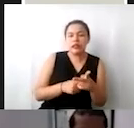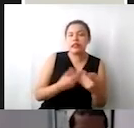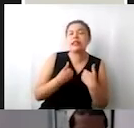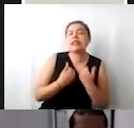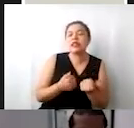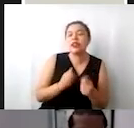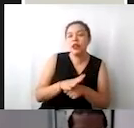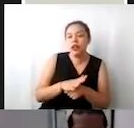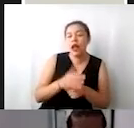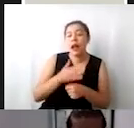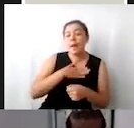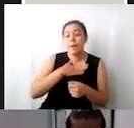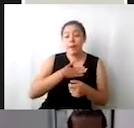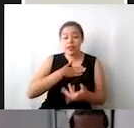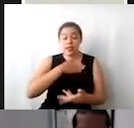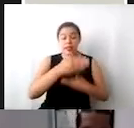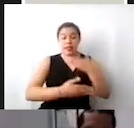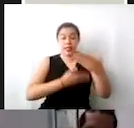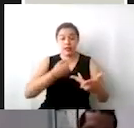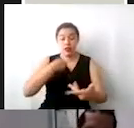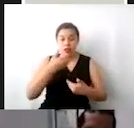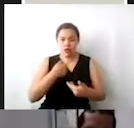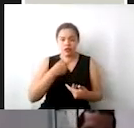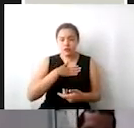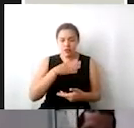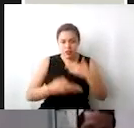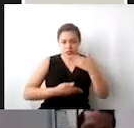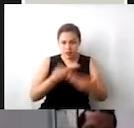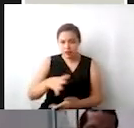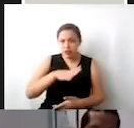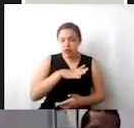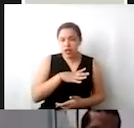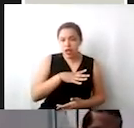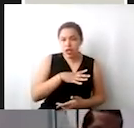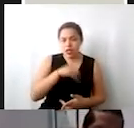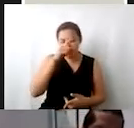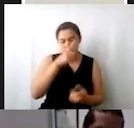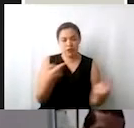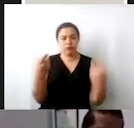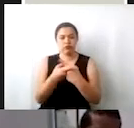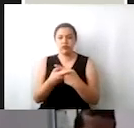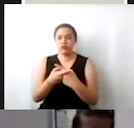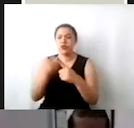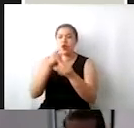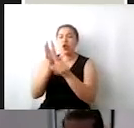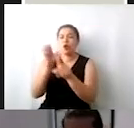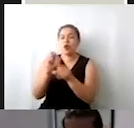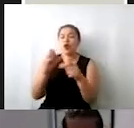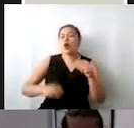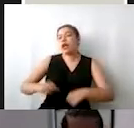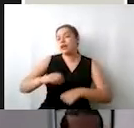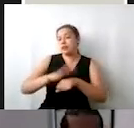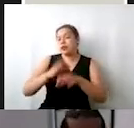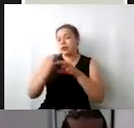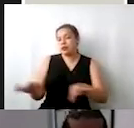son los servicios que prestamos en contraste con el objeto o la actividad preponderante del